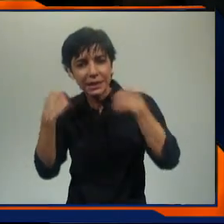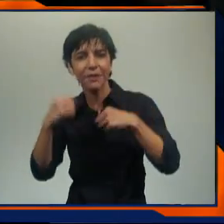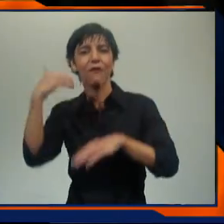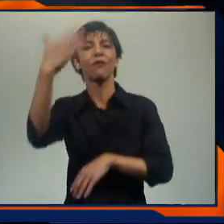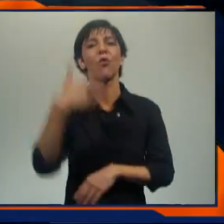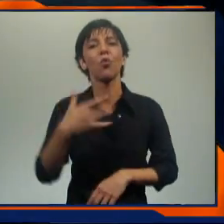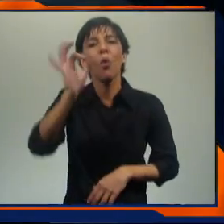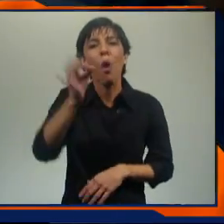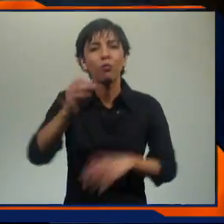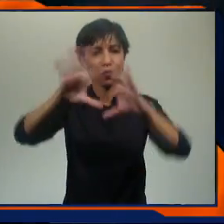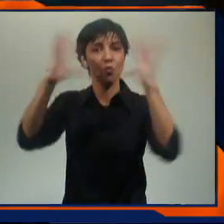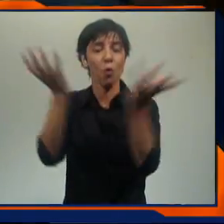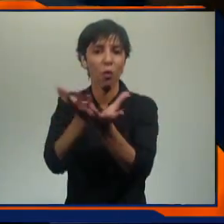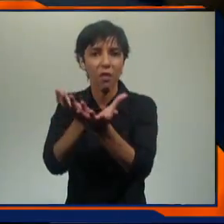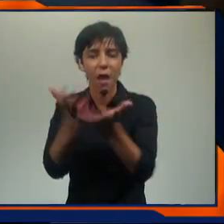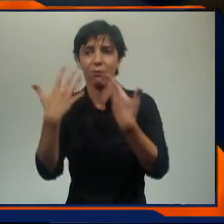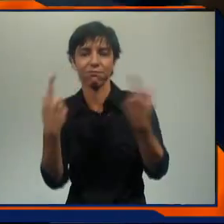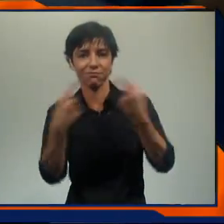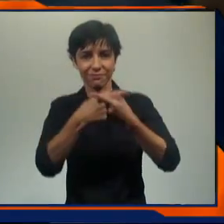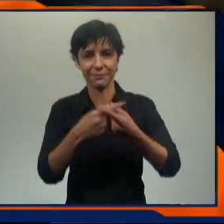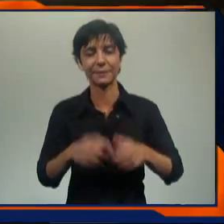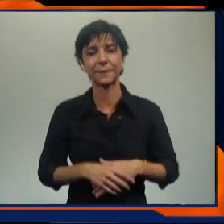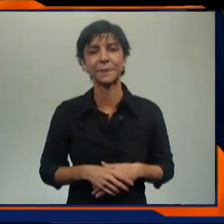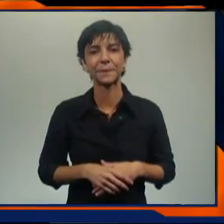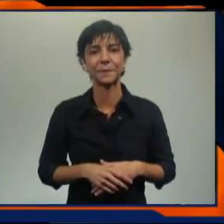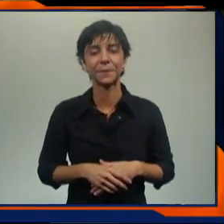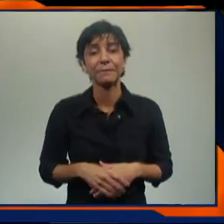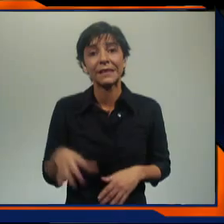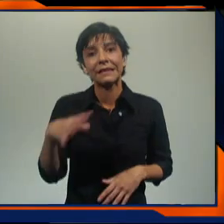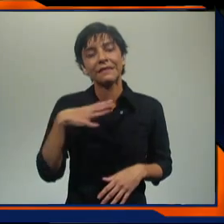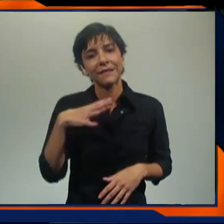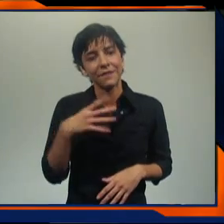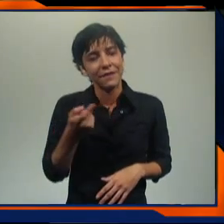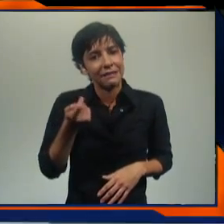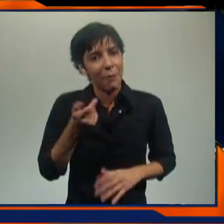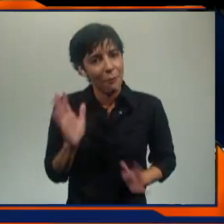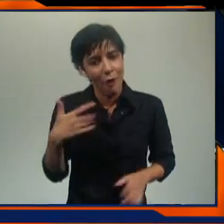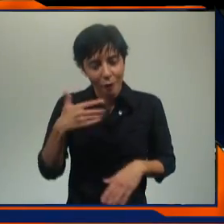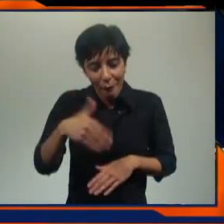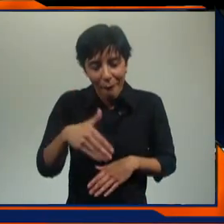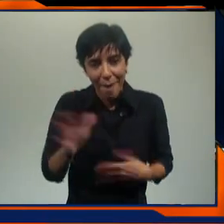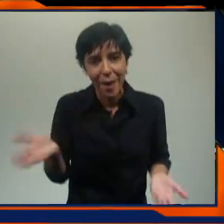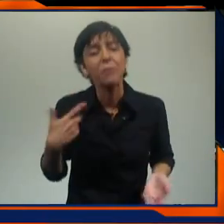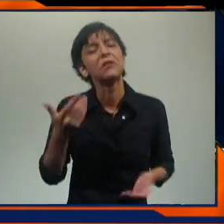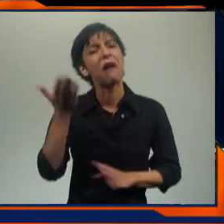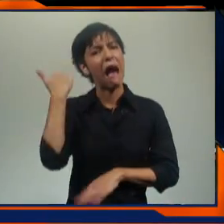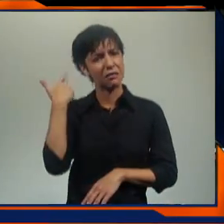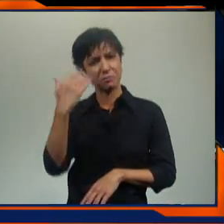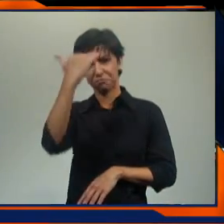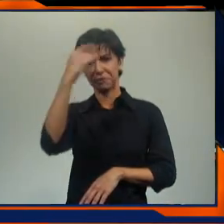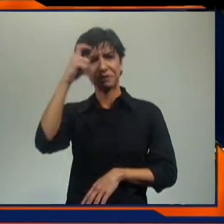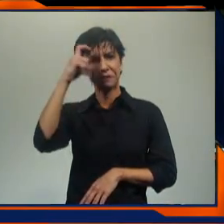competencia para jugar. En realidad ya falta poco tiempo, así que bueno, ya arrancamos el 15 de enero